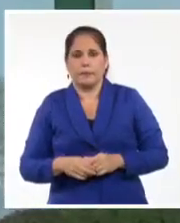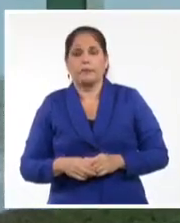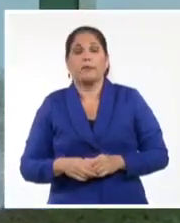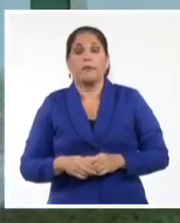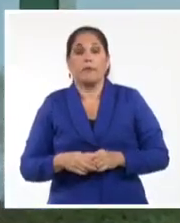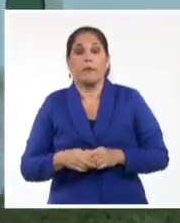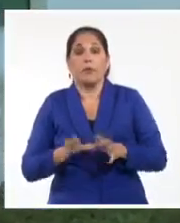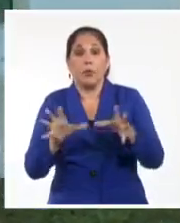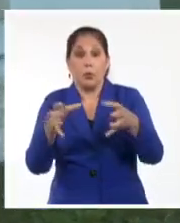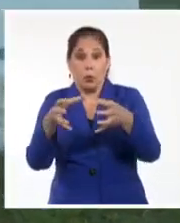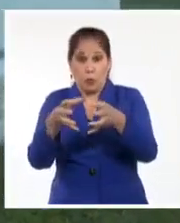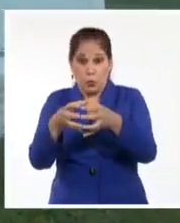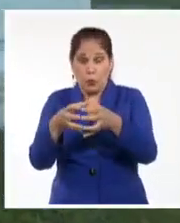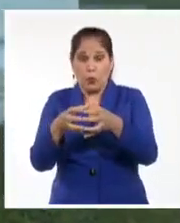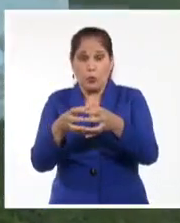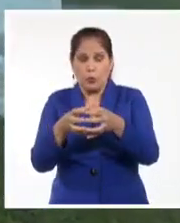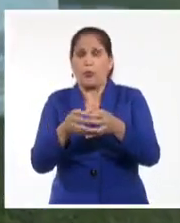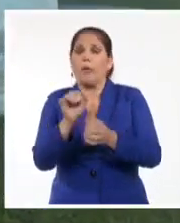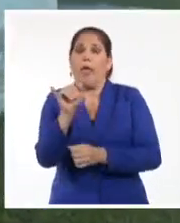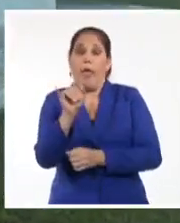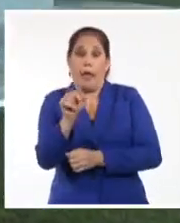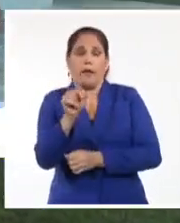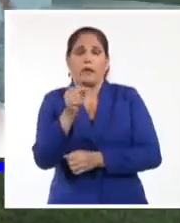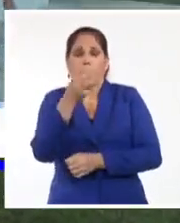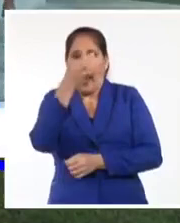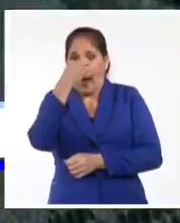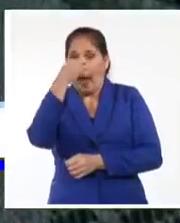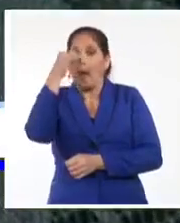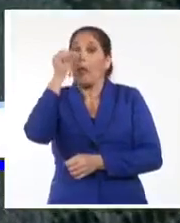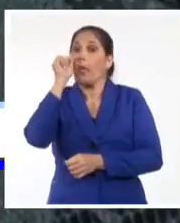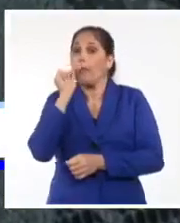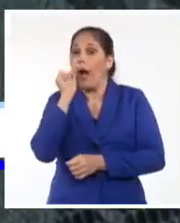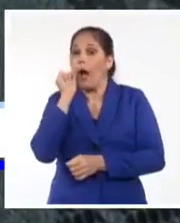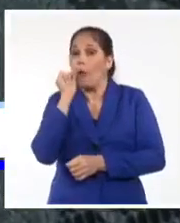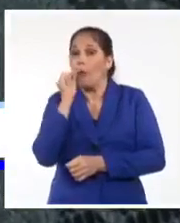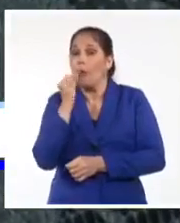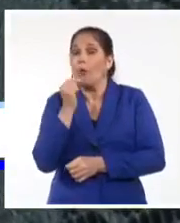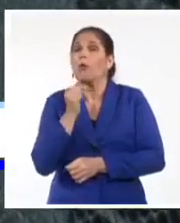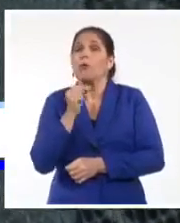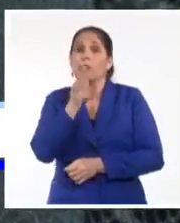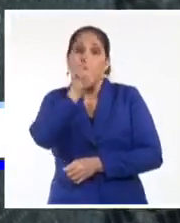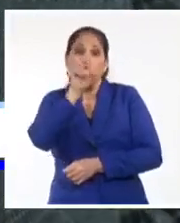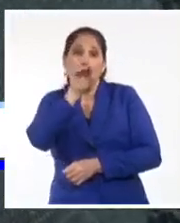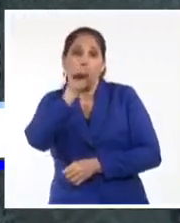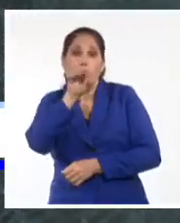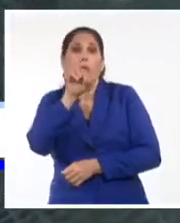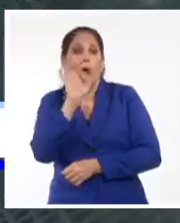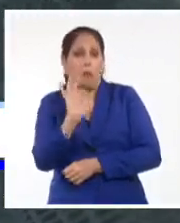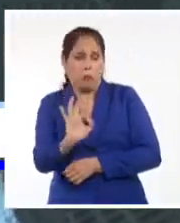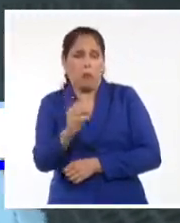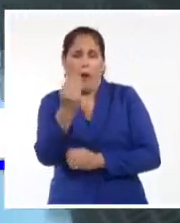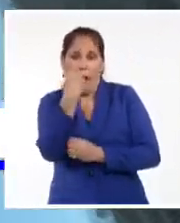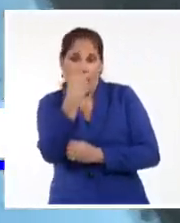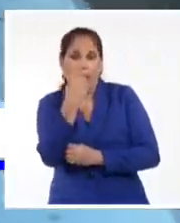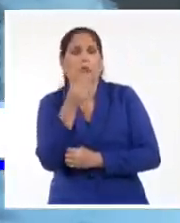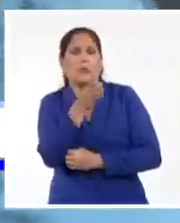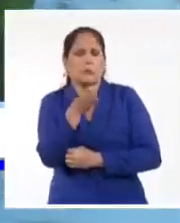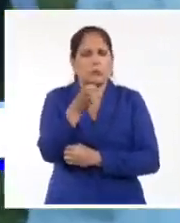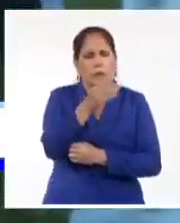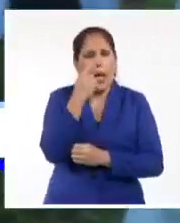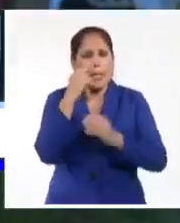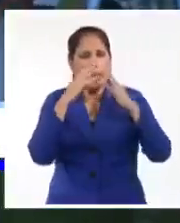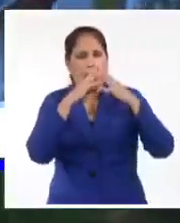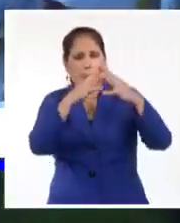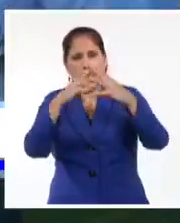Por la granja de pavos inició su recorrido en la Isla de la Juventud el integrante del secretariado del Comité Central y jefe de su departamento agroalimentario, Félix Duarte